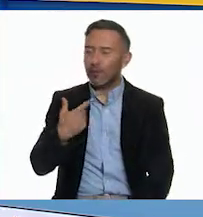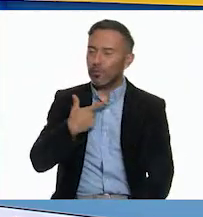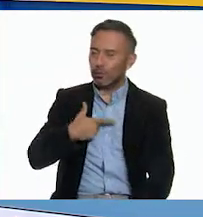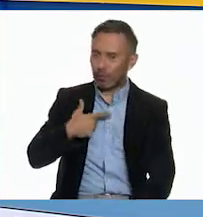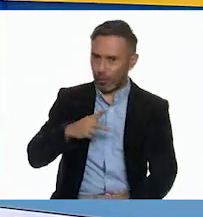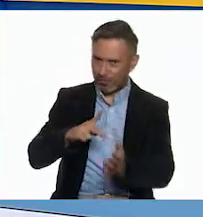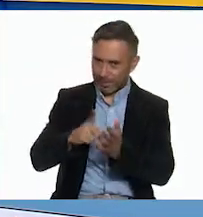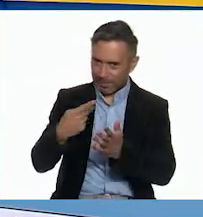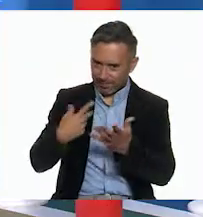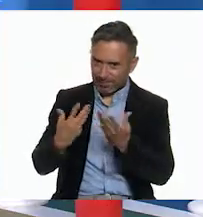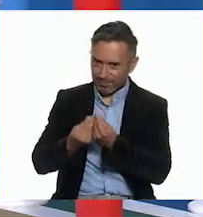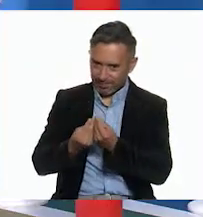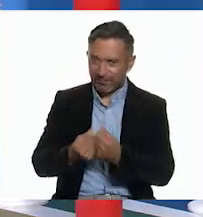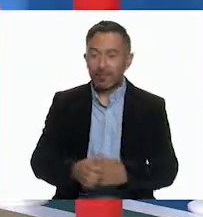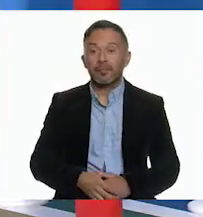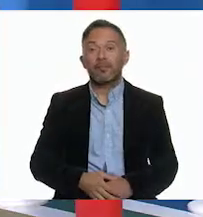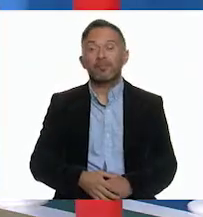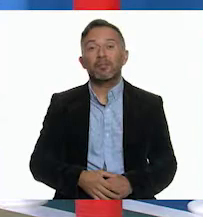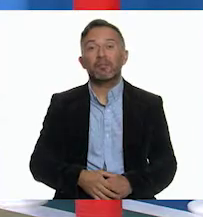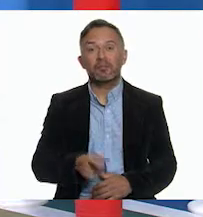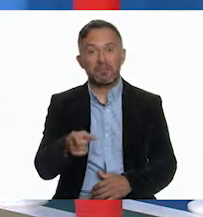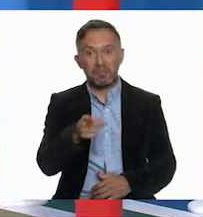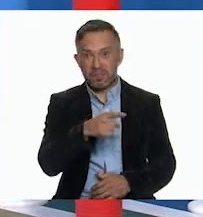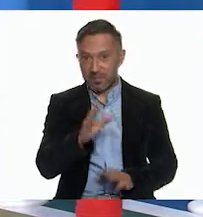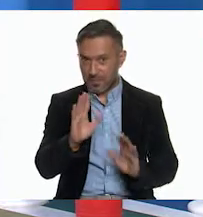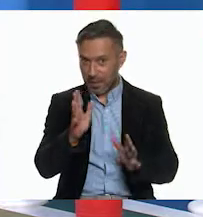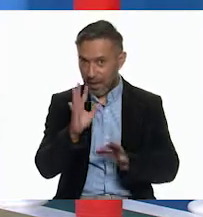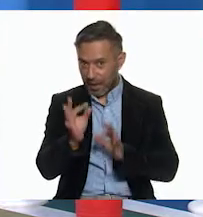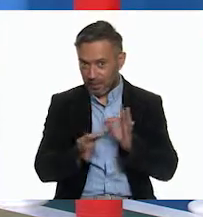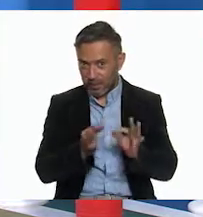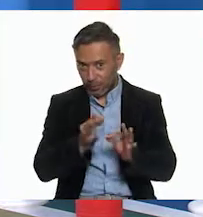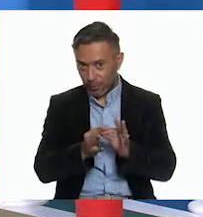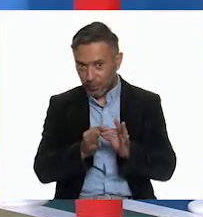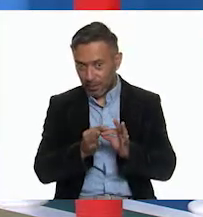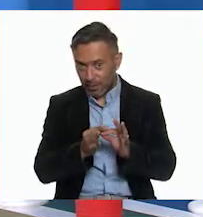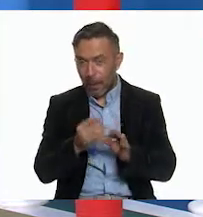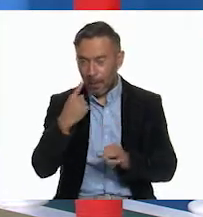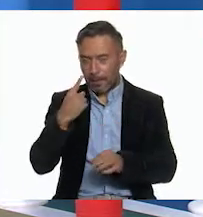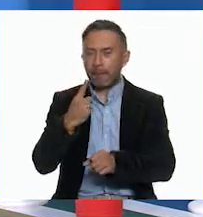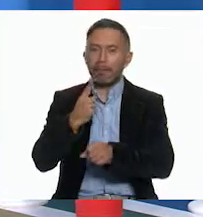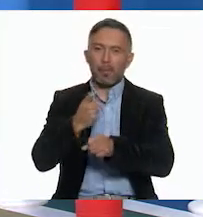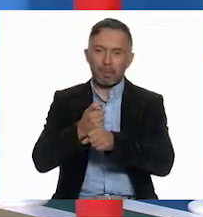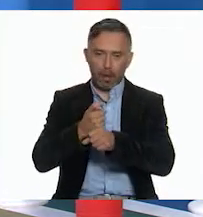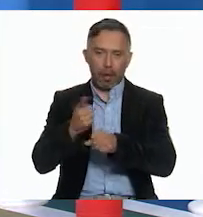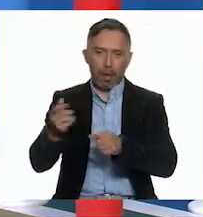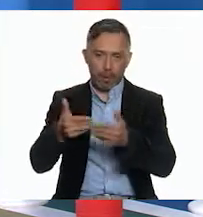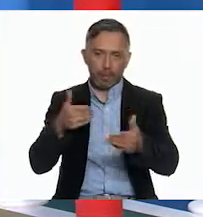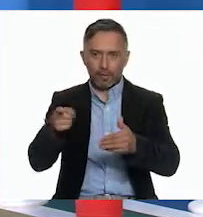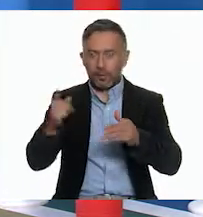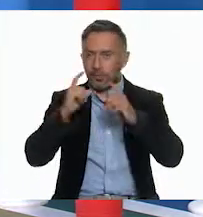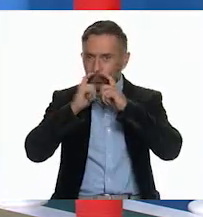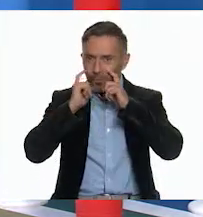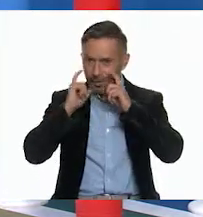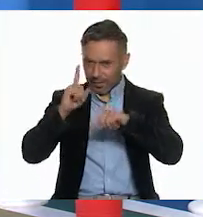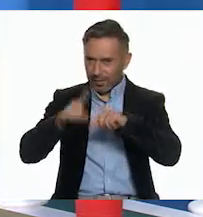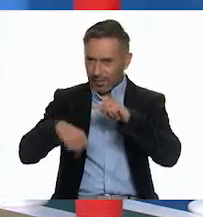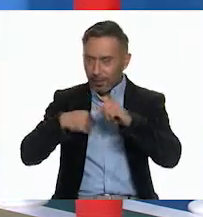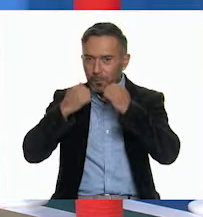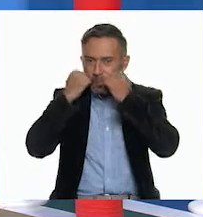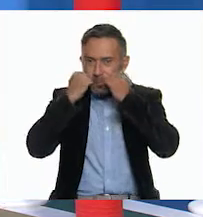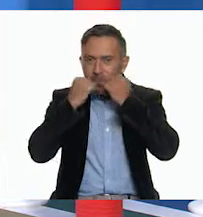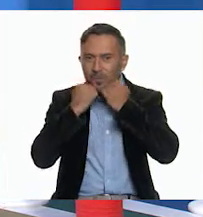ustedes. Pues, si están listos, primero, Raulito, te quito tu cubrebocas por favor. y comenzamos con esta sesión.